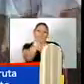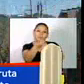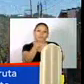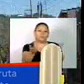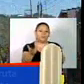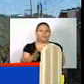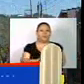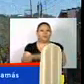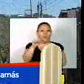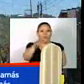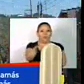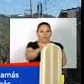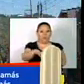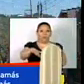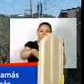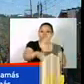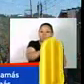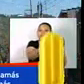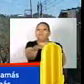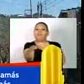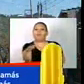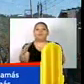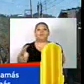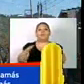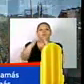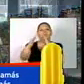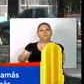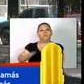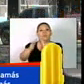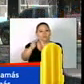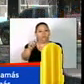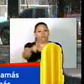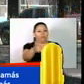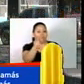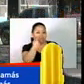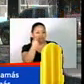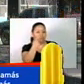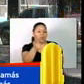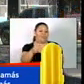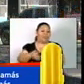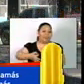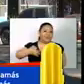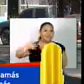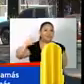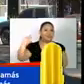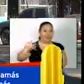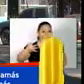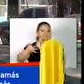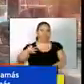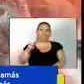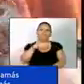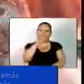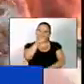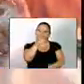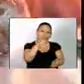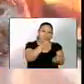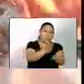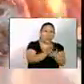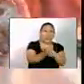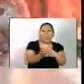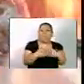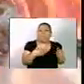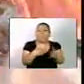estamos en el desvío a San Vicente para muchos parada obligada que aún sin hambre